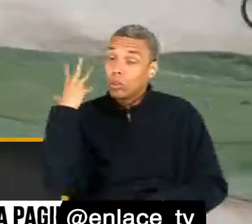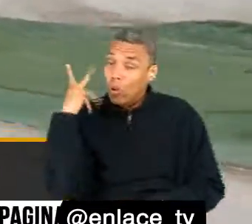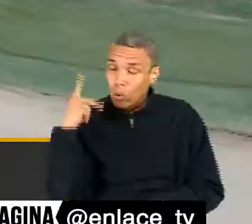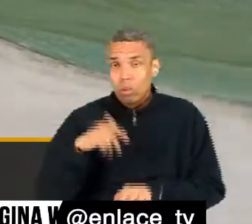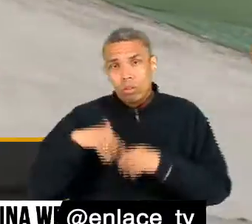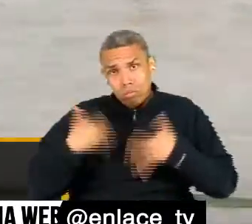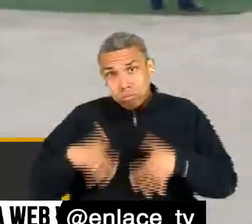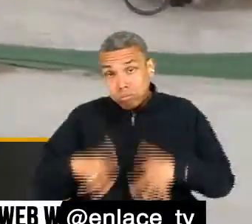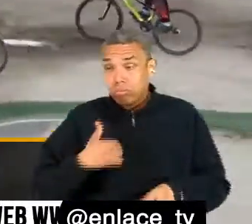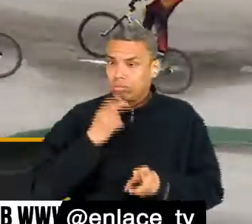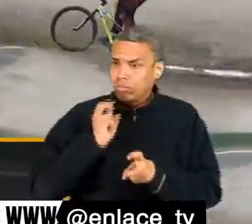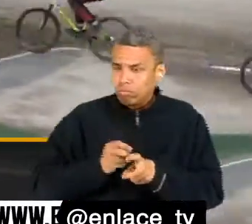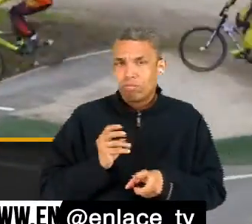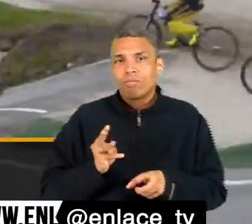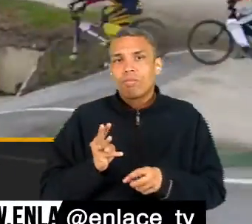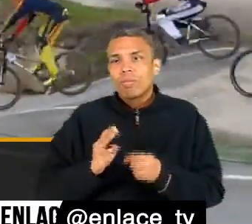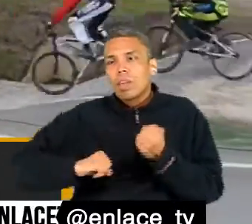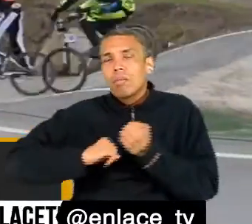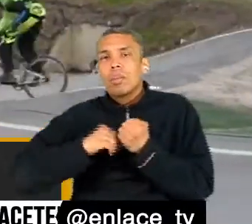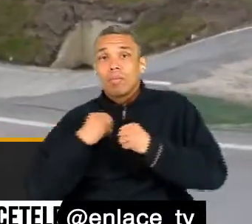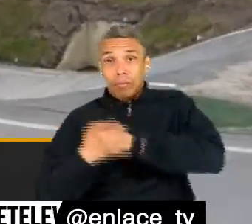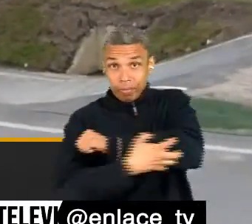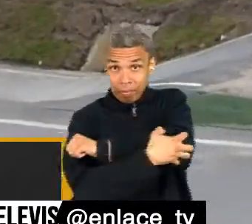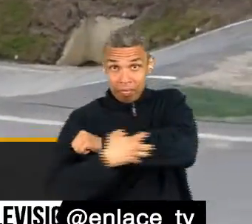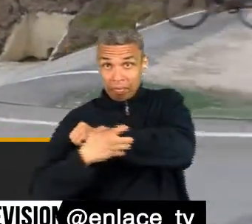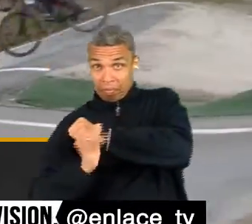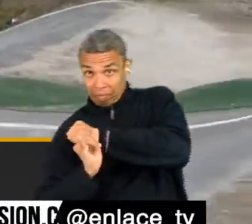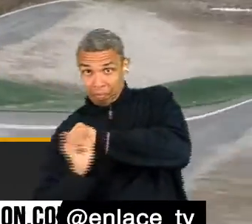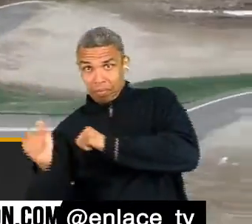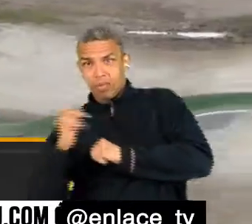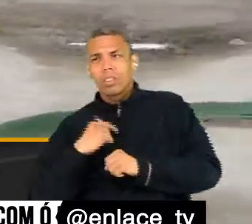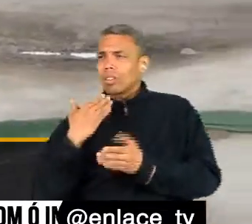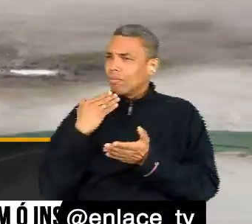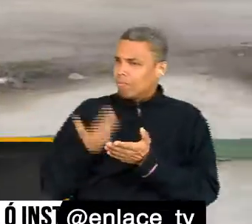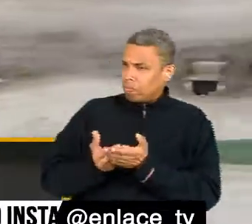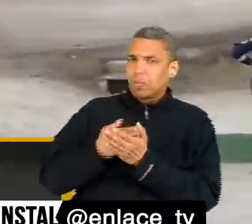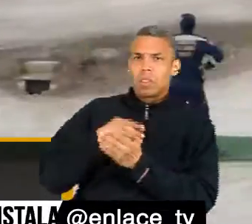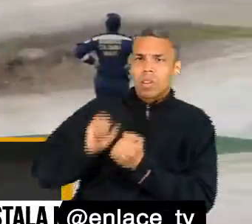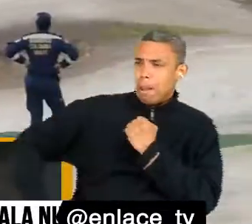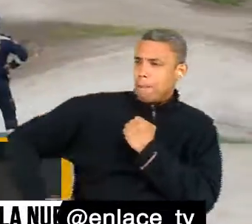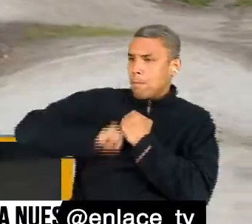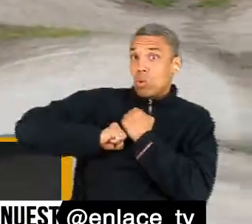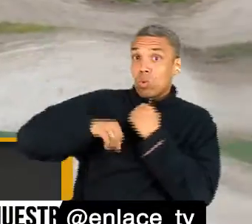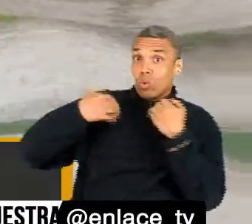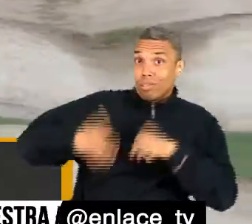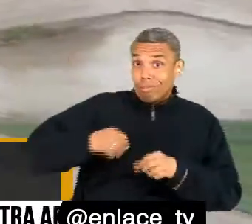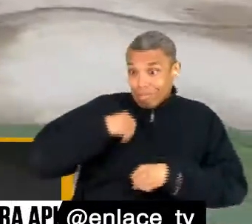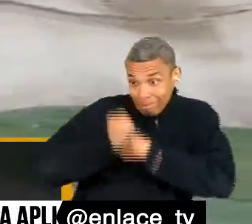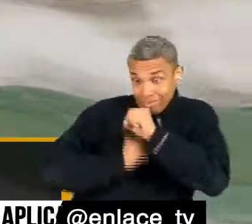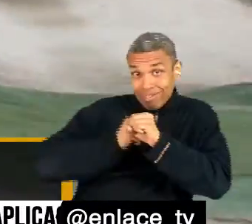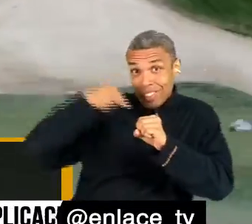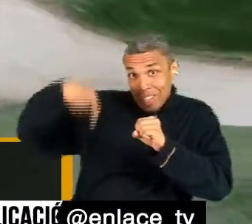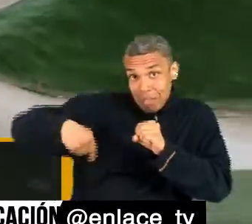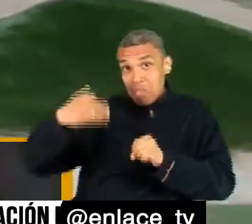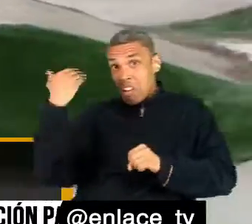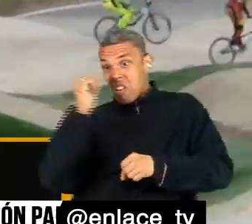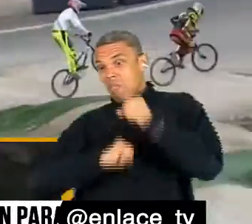Gracias al apoyo de Cristian Juliado, del director de Inderpa, que este año se ha hecho notar, nos hemos sentido